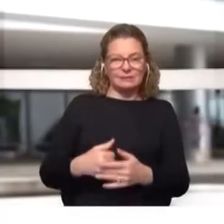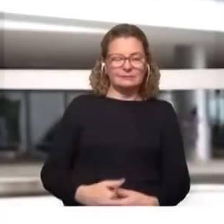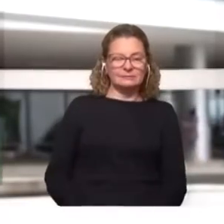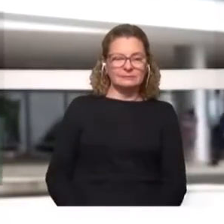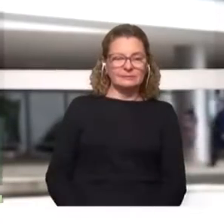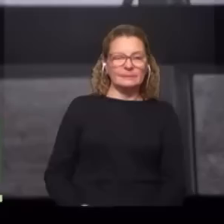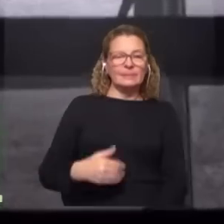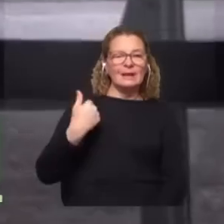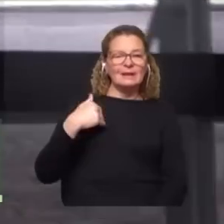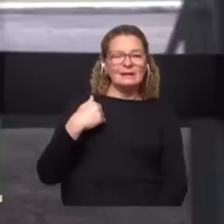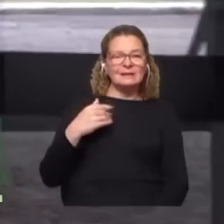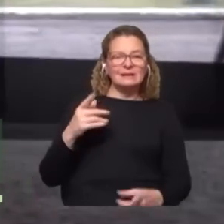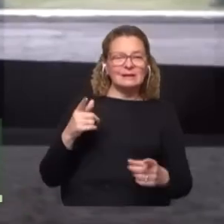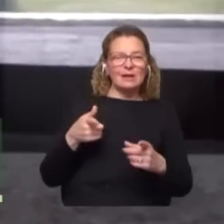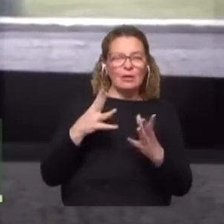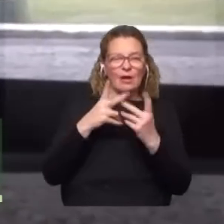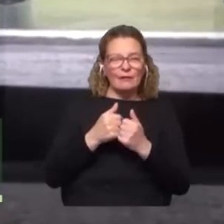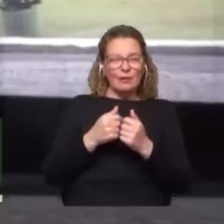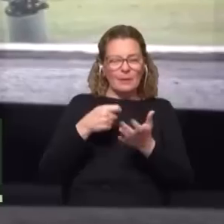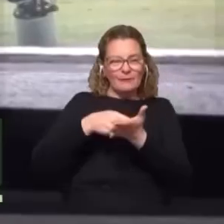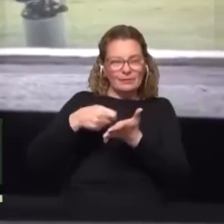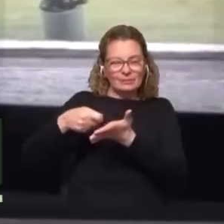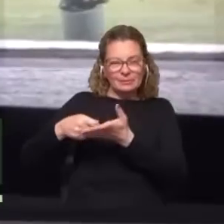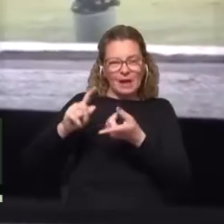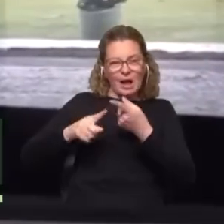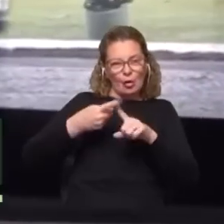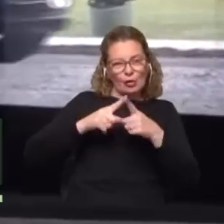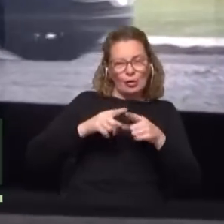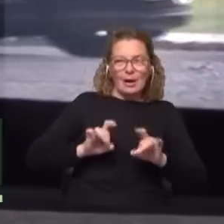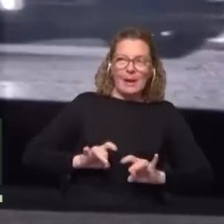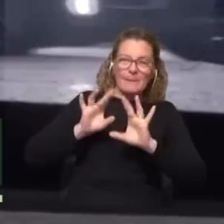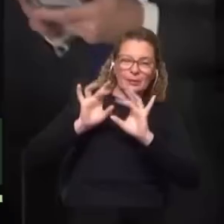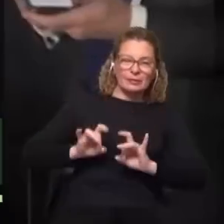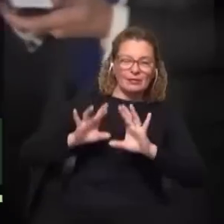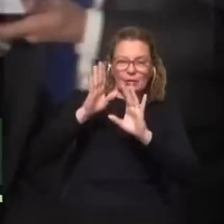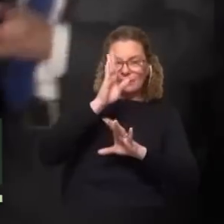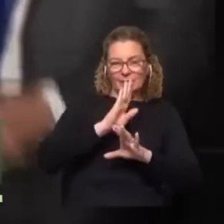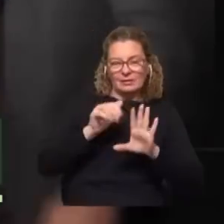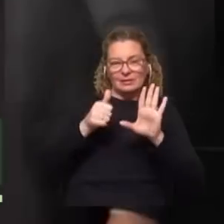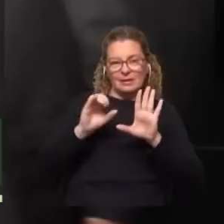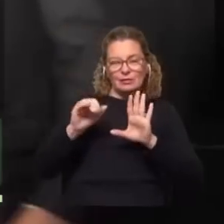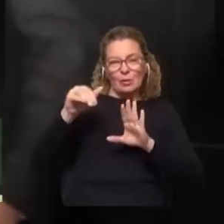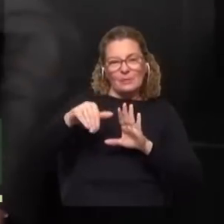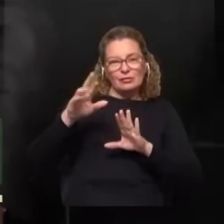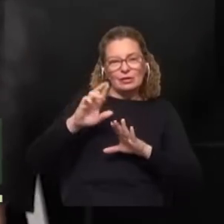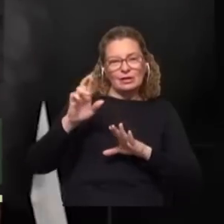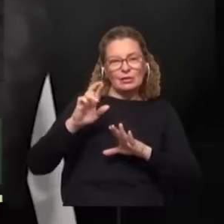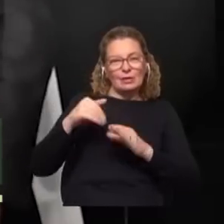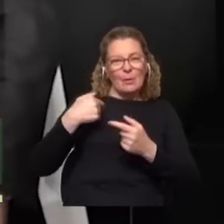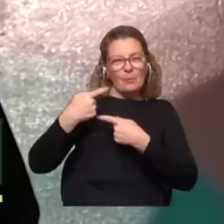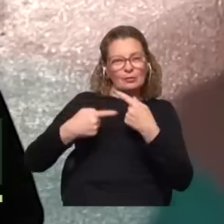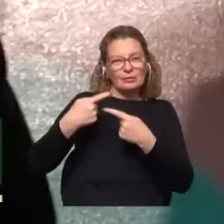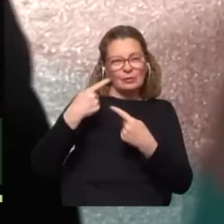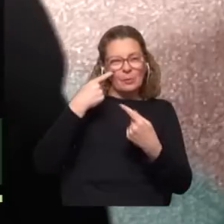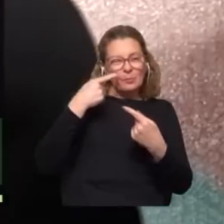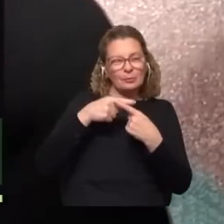Argentina acortó un mecanismo de financiamiento de las exportaciones de Brasil por 600 millones de dólares un proceso que